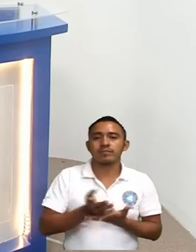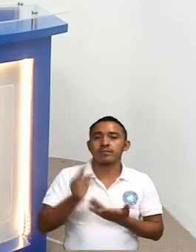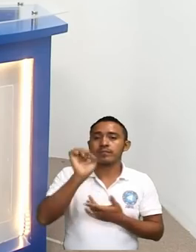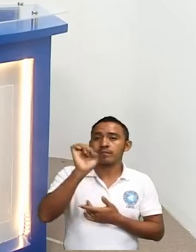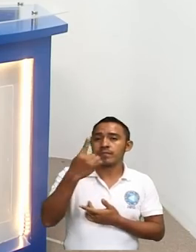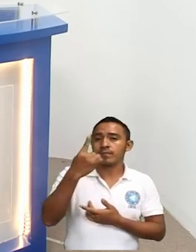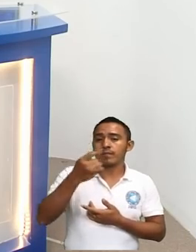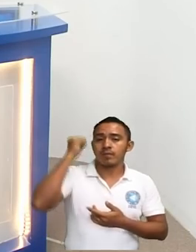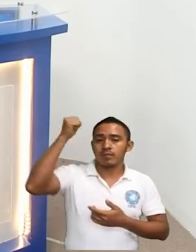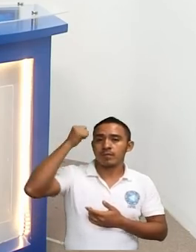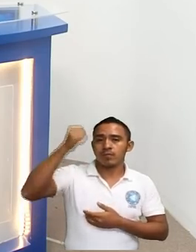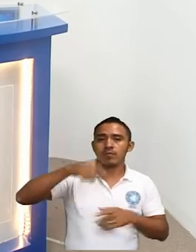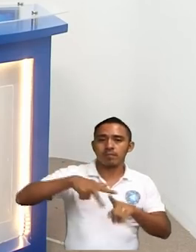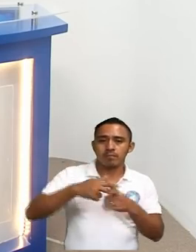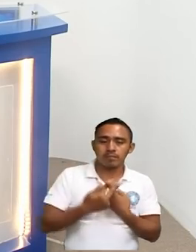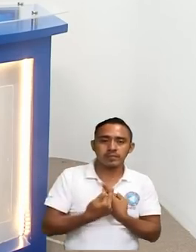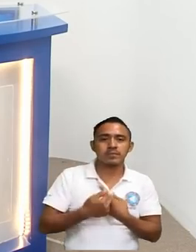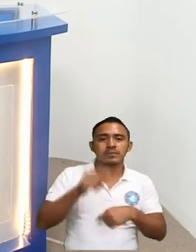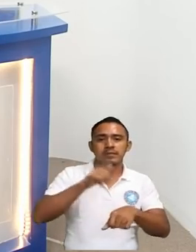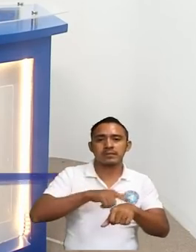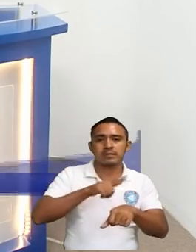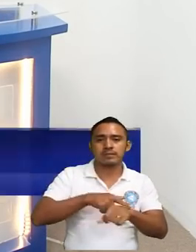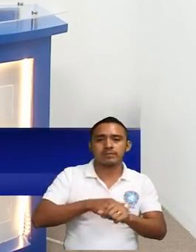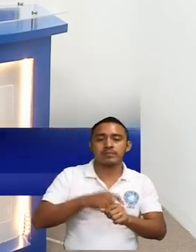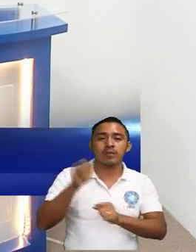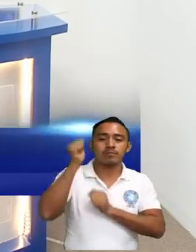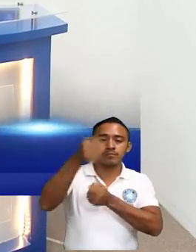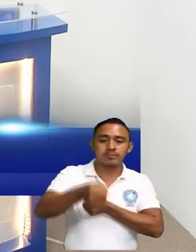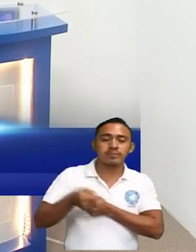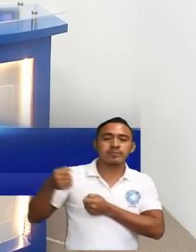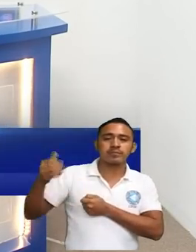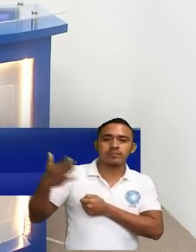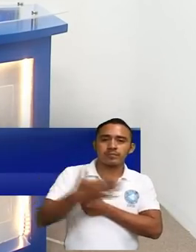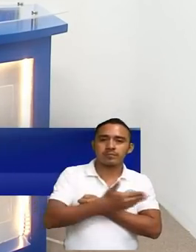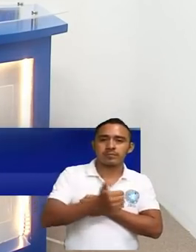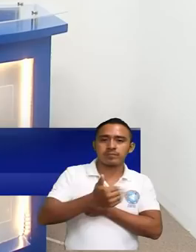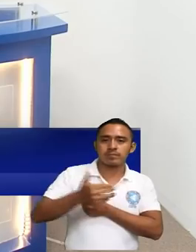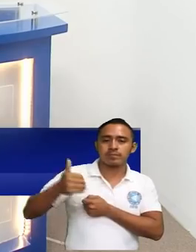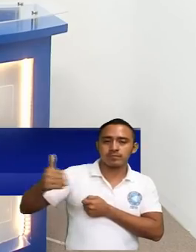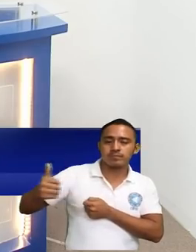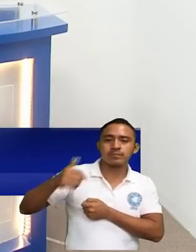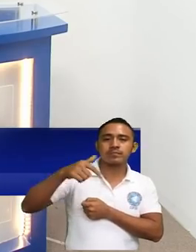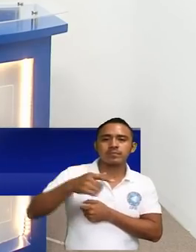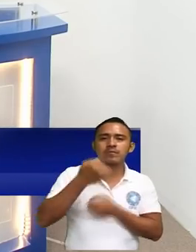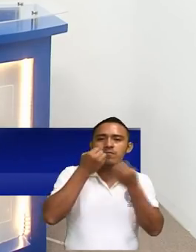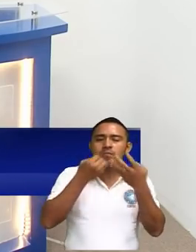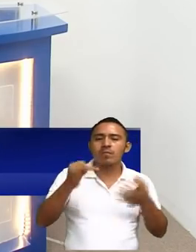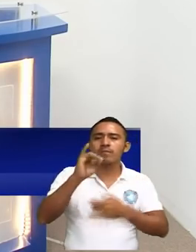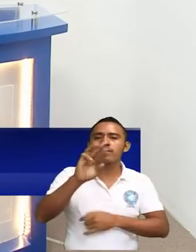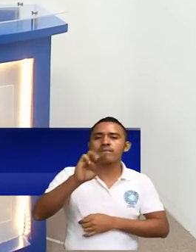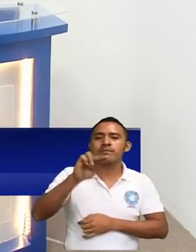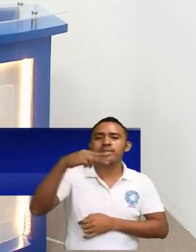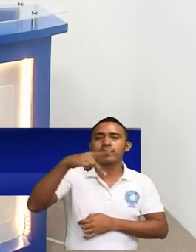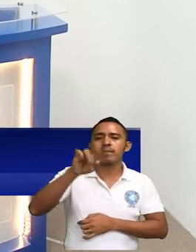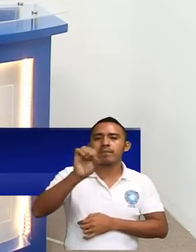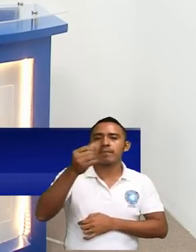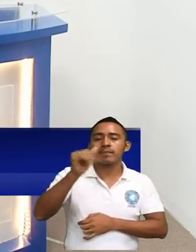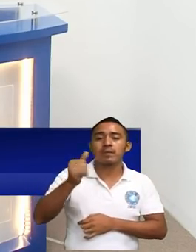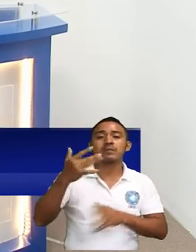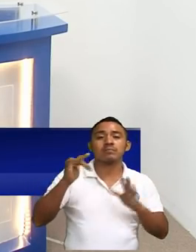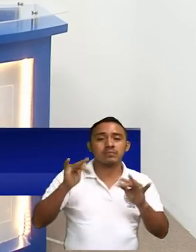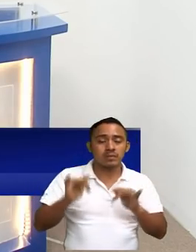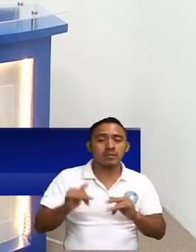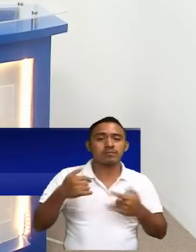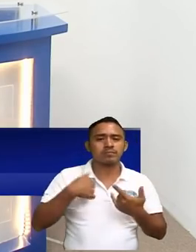El 1 de julio inicia la temporada de captura de la langosta. Así lo informaron las autoridades de Impesca, quienes también realizan esfuerzos